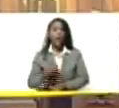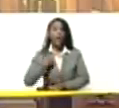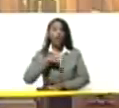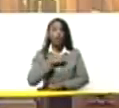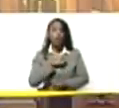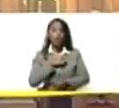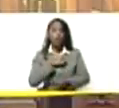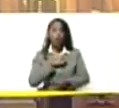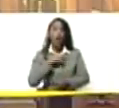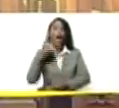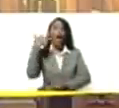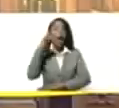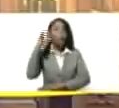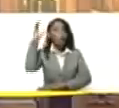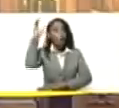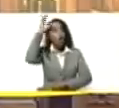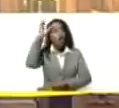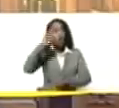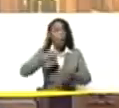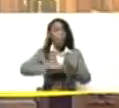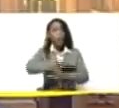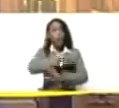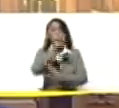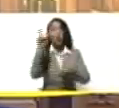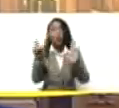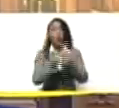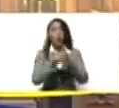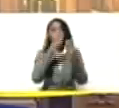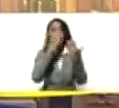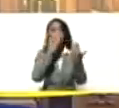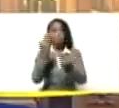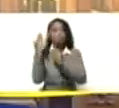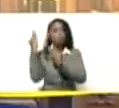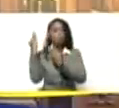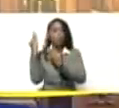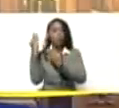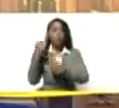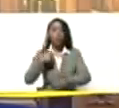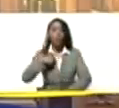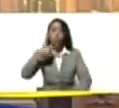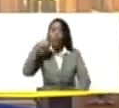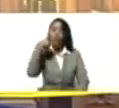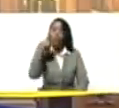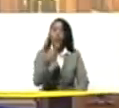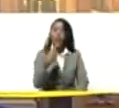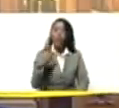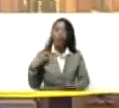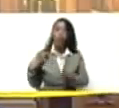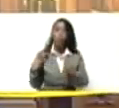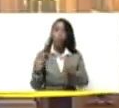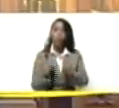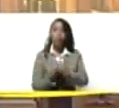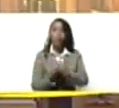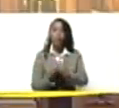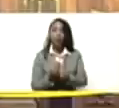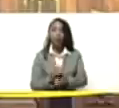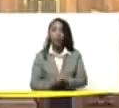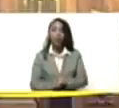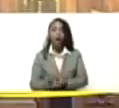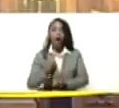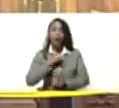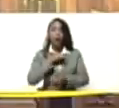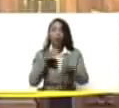imperial ha traído consigo un año de crecimiento económico a pesar del bloqueo ese año debe continuar y sin